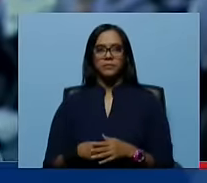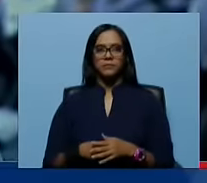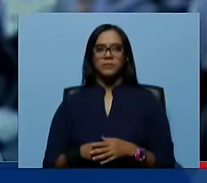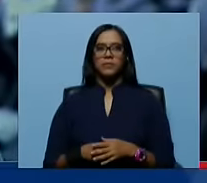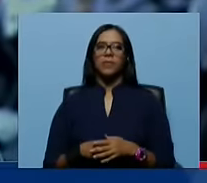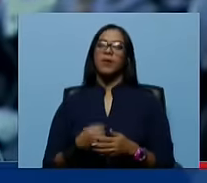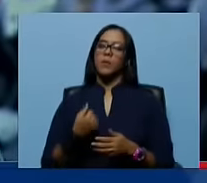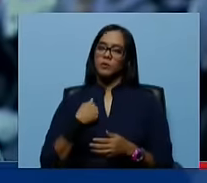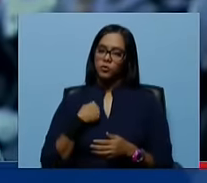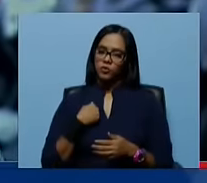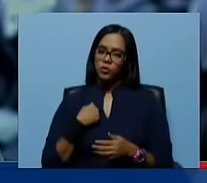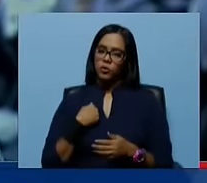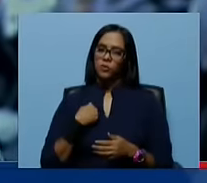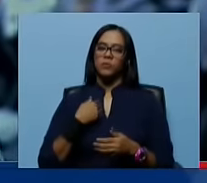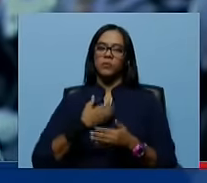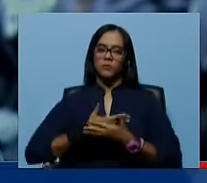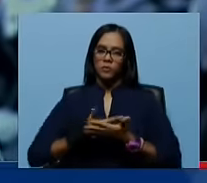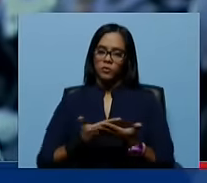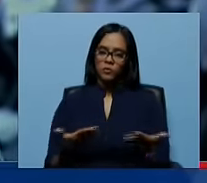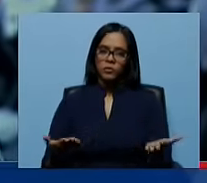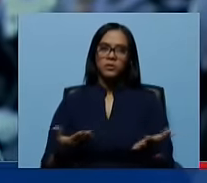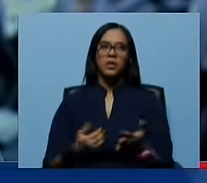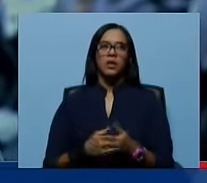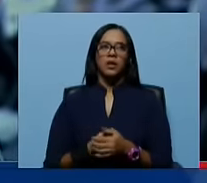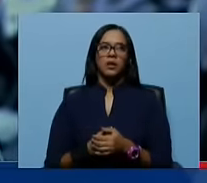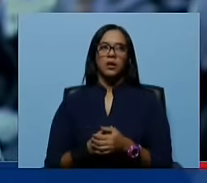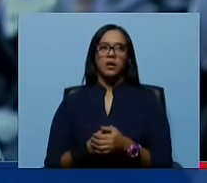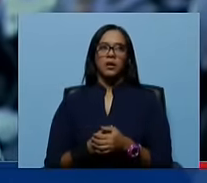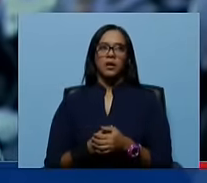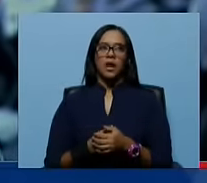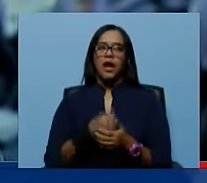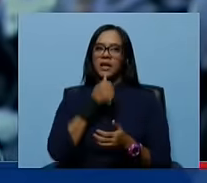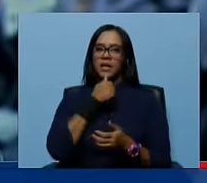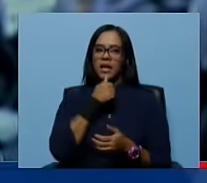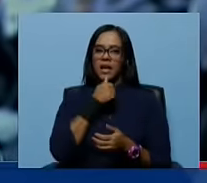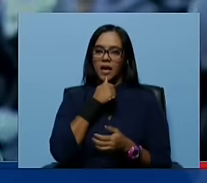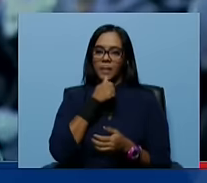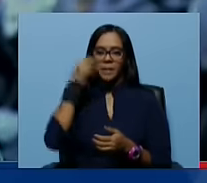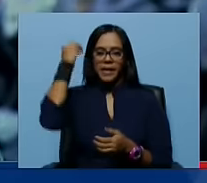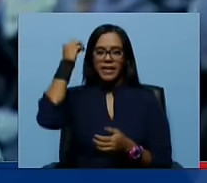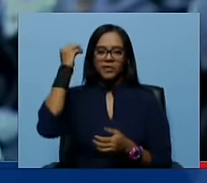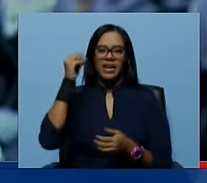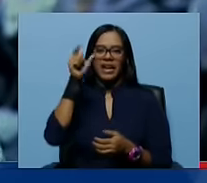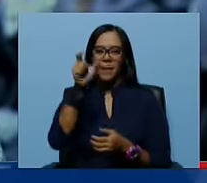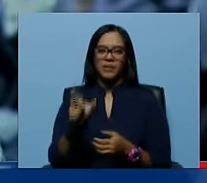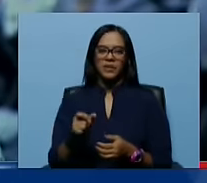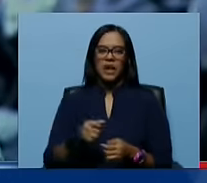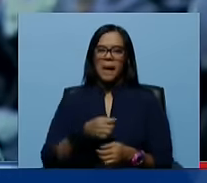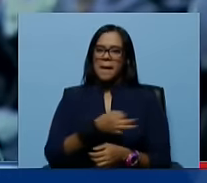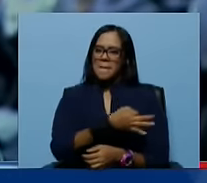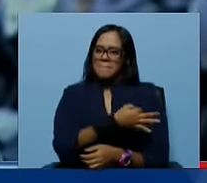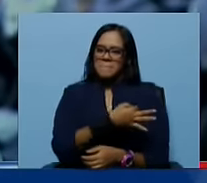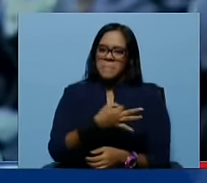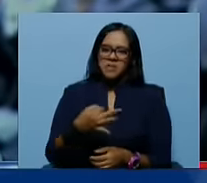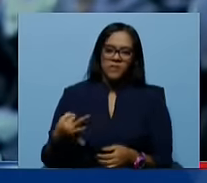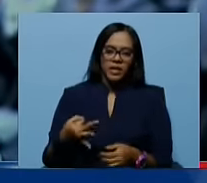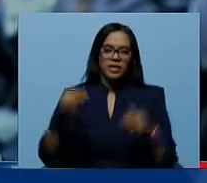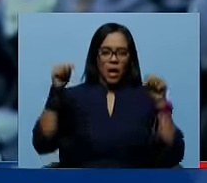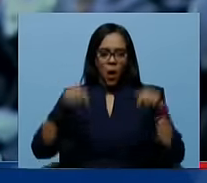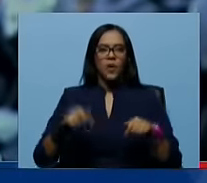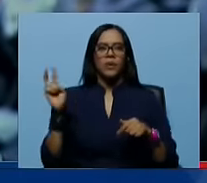yo puse a quien considero es la persona más calificada hoy por hoy en